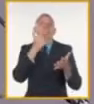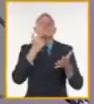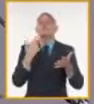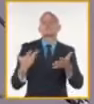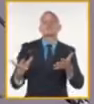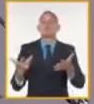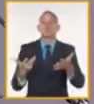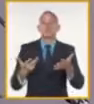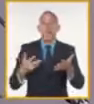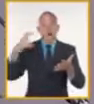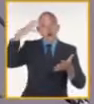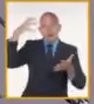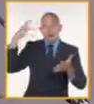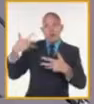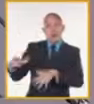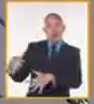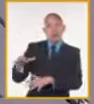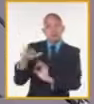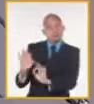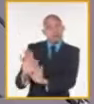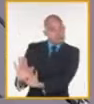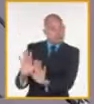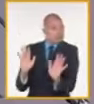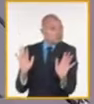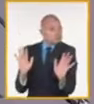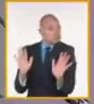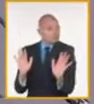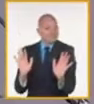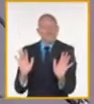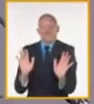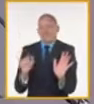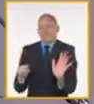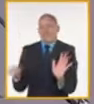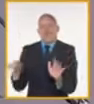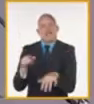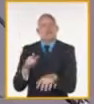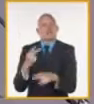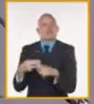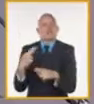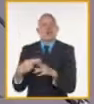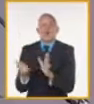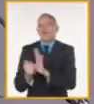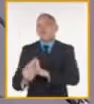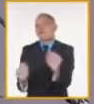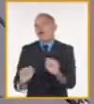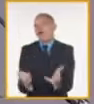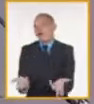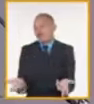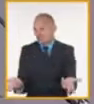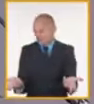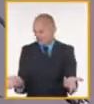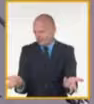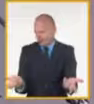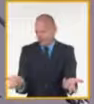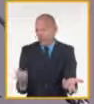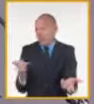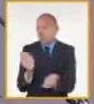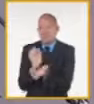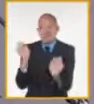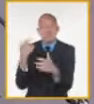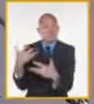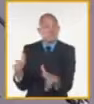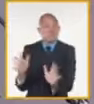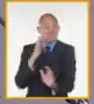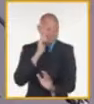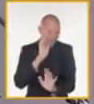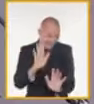grupos paramilitares de grupos terroristas que actúan libremente en territorio estadounidense la nación que se arroga la